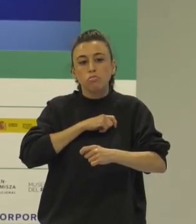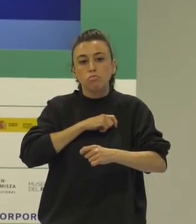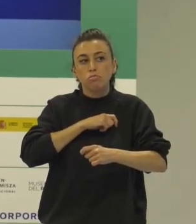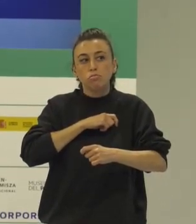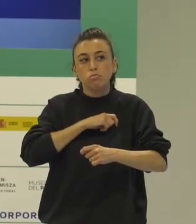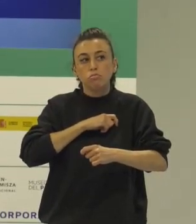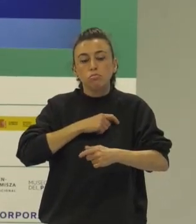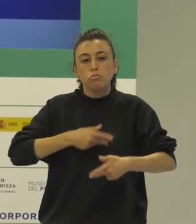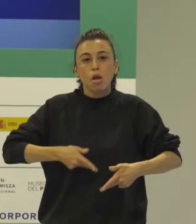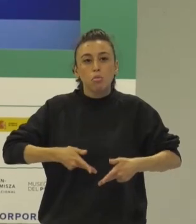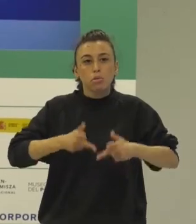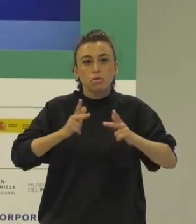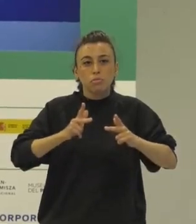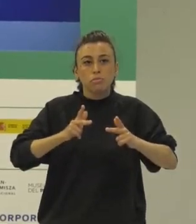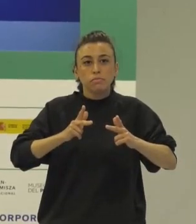tiene